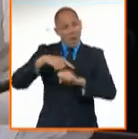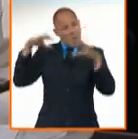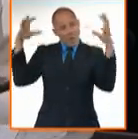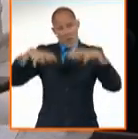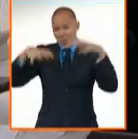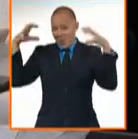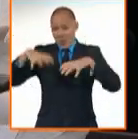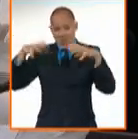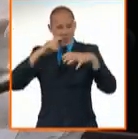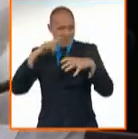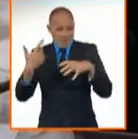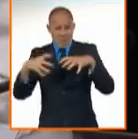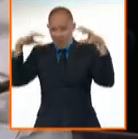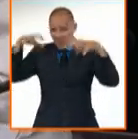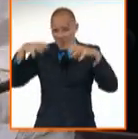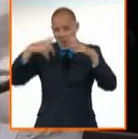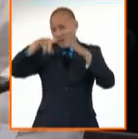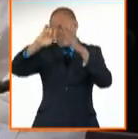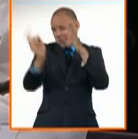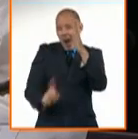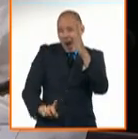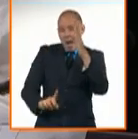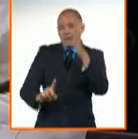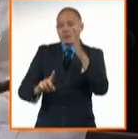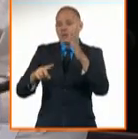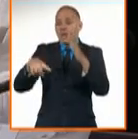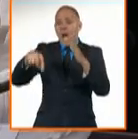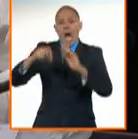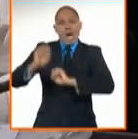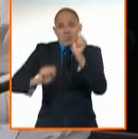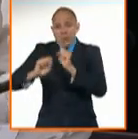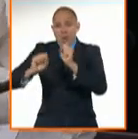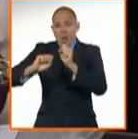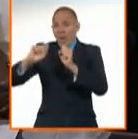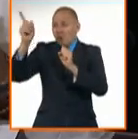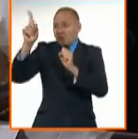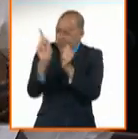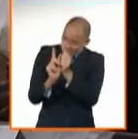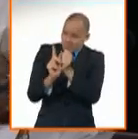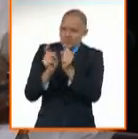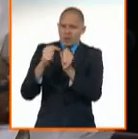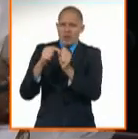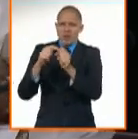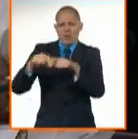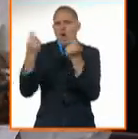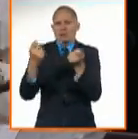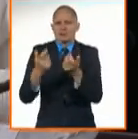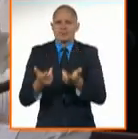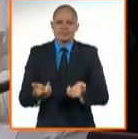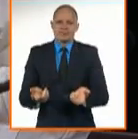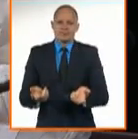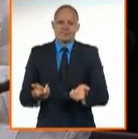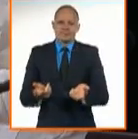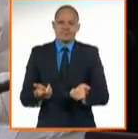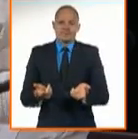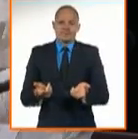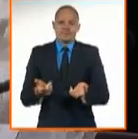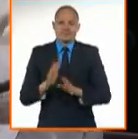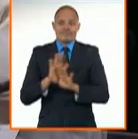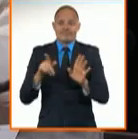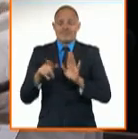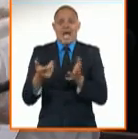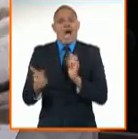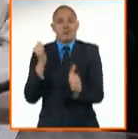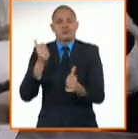radio del canal de salida y sale y ctera imprevistamente ya entonces es aprendí que yo no tenía ayer apagón ya no se puede cumplir y